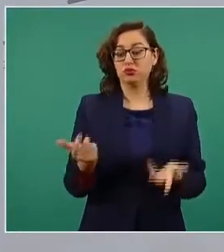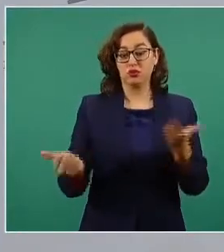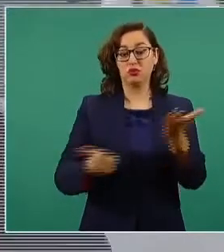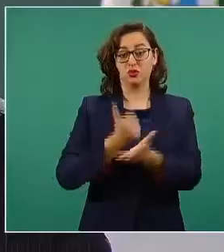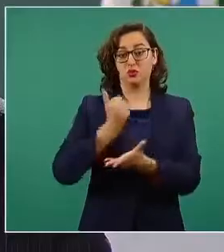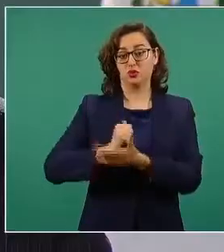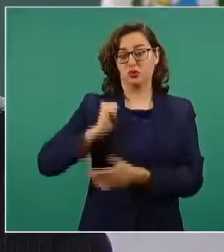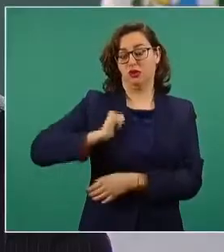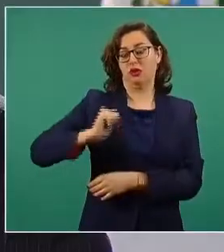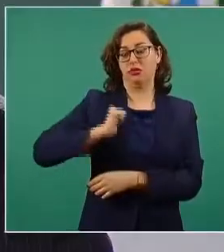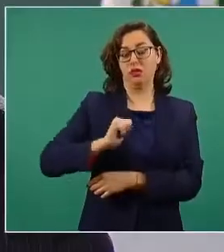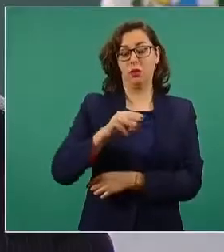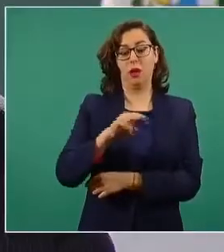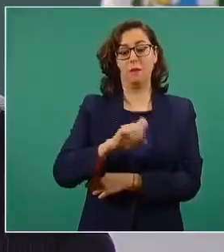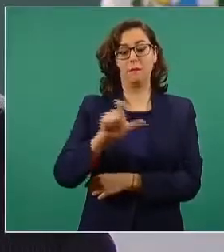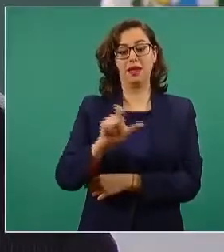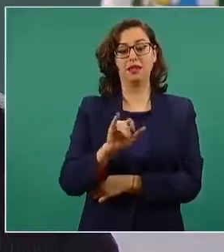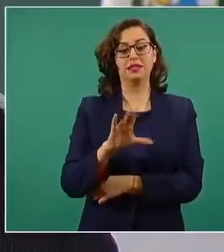Los